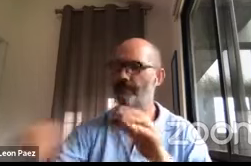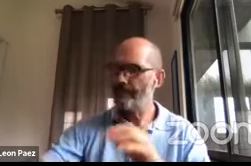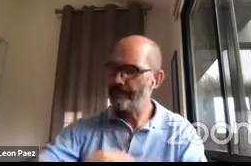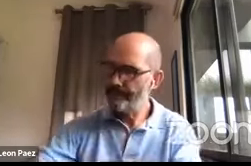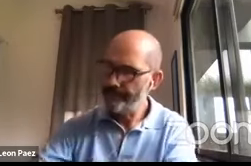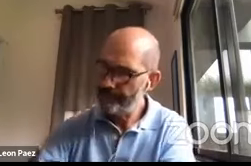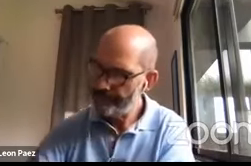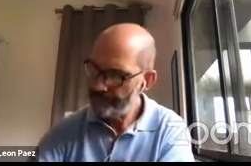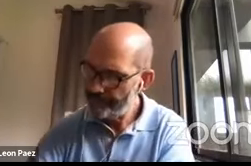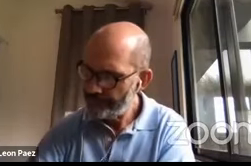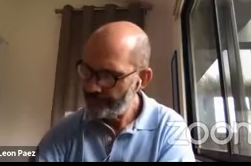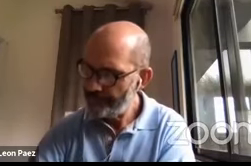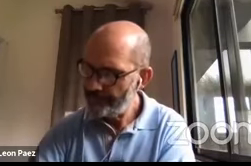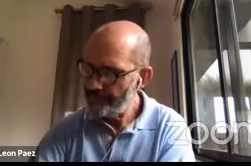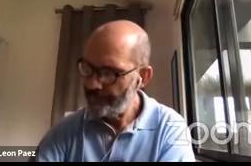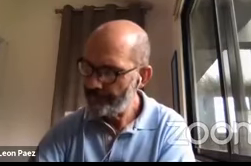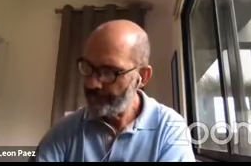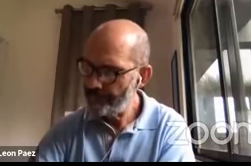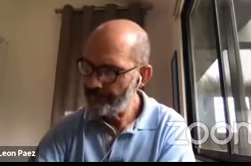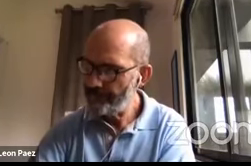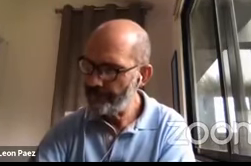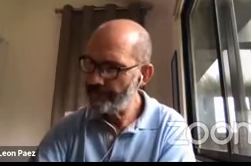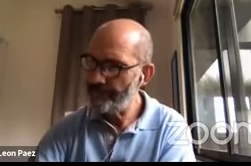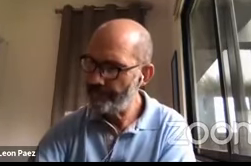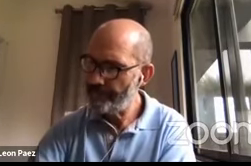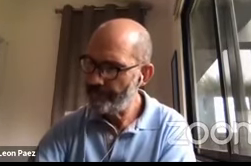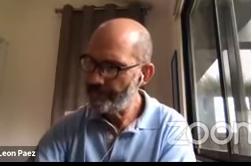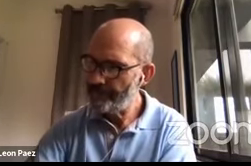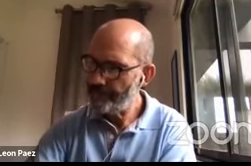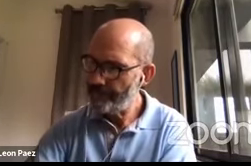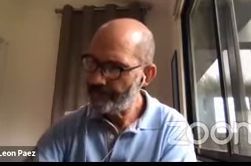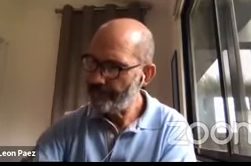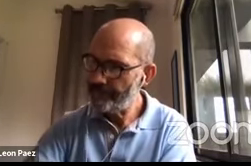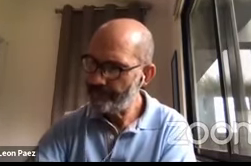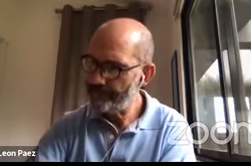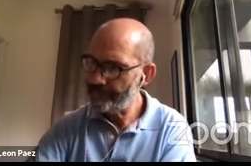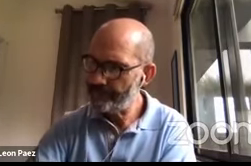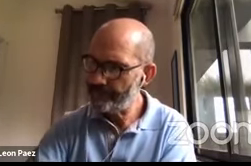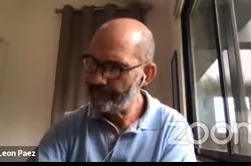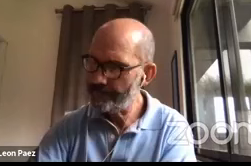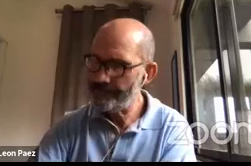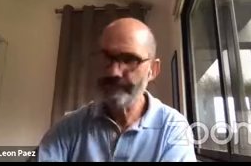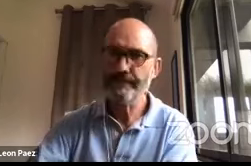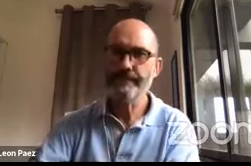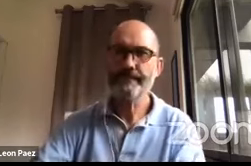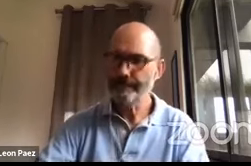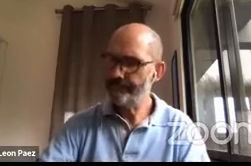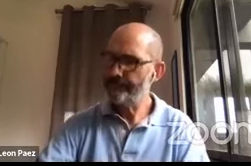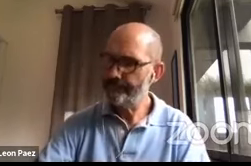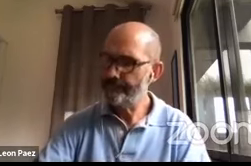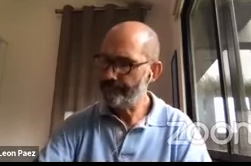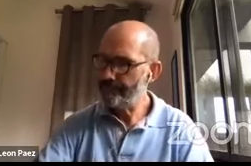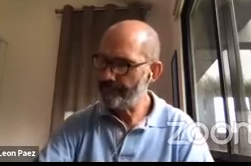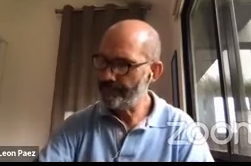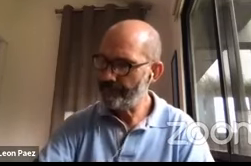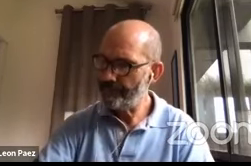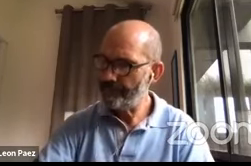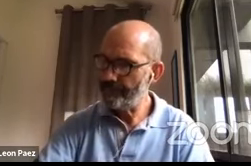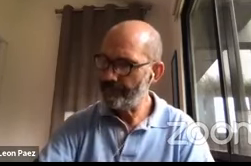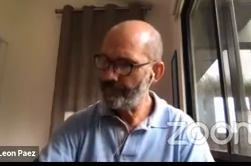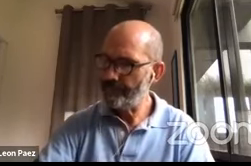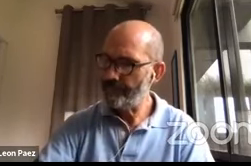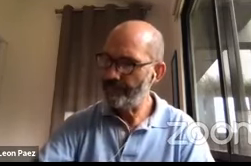cosa más personal este profe cómo esto afecta de verdad a las familias verdad que es algo que se también mencionaba muy bien porque